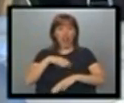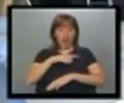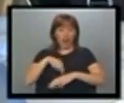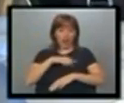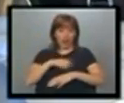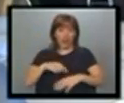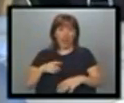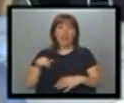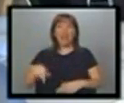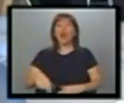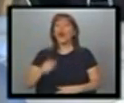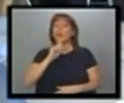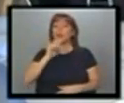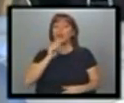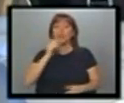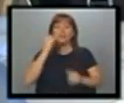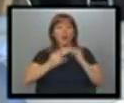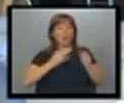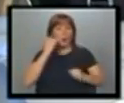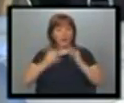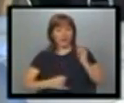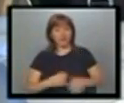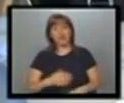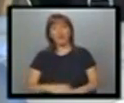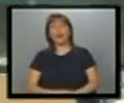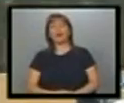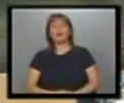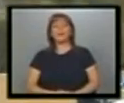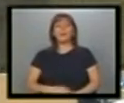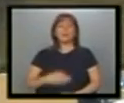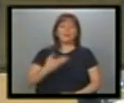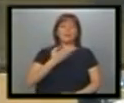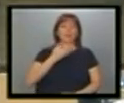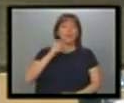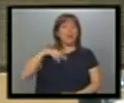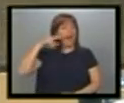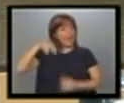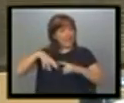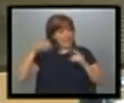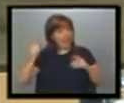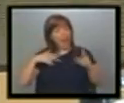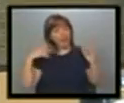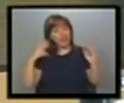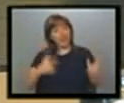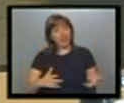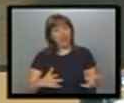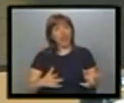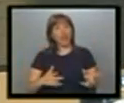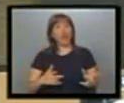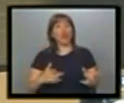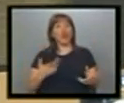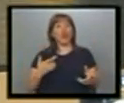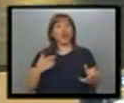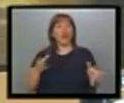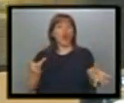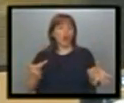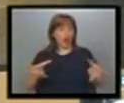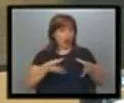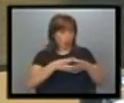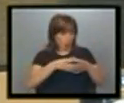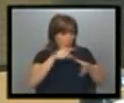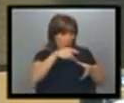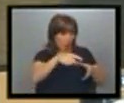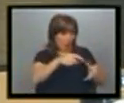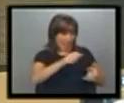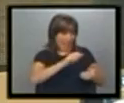conceptos interesantes, Romina. Sí, más que claros. Por un lado dijo que el grupo del lavado de dinero